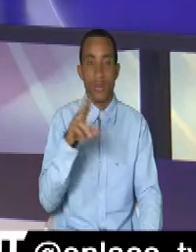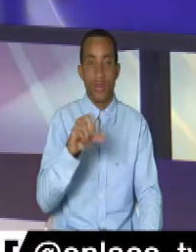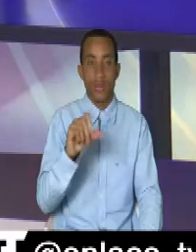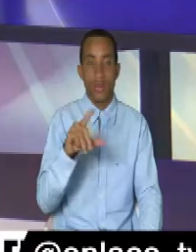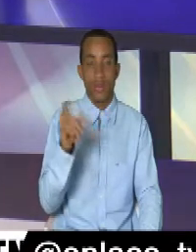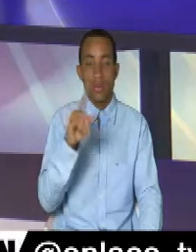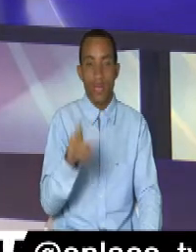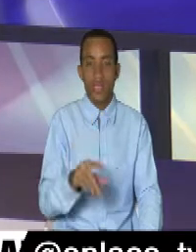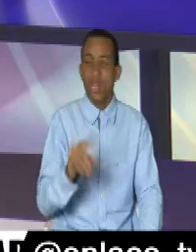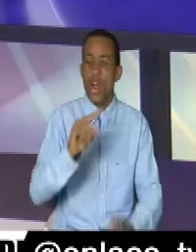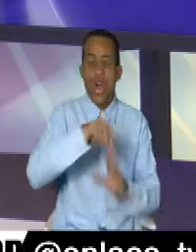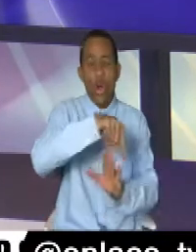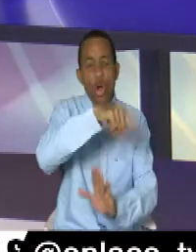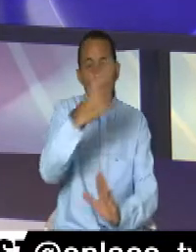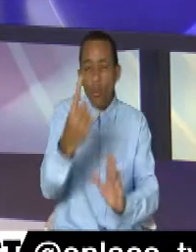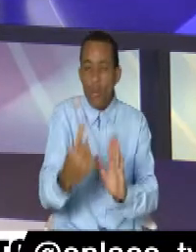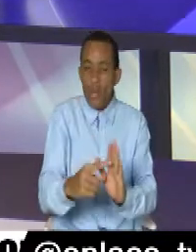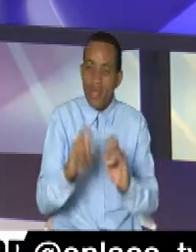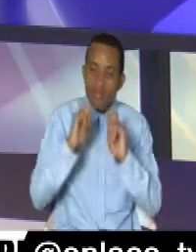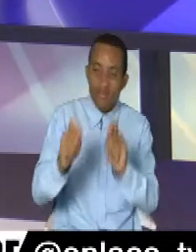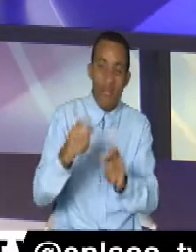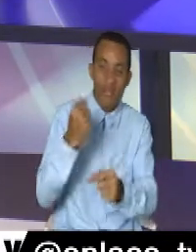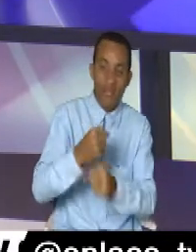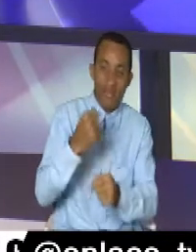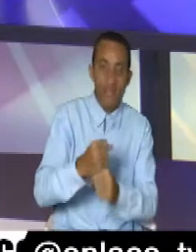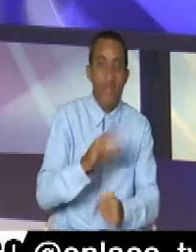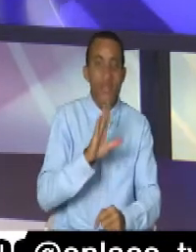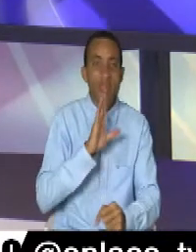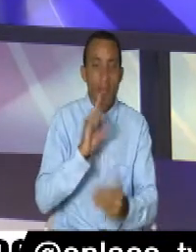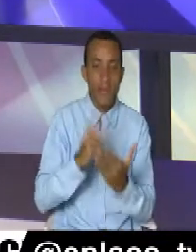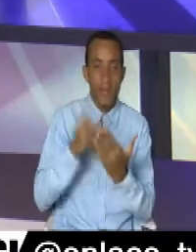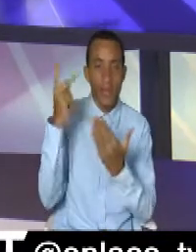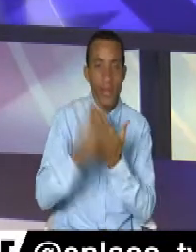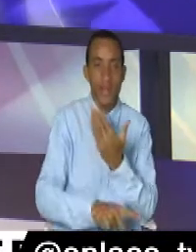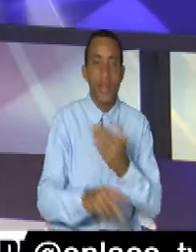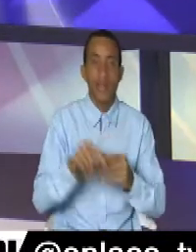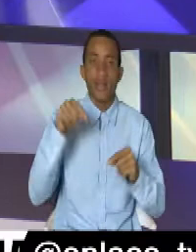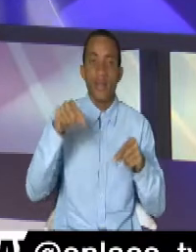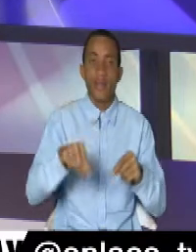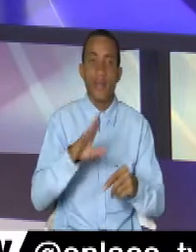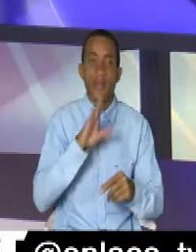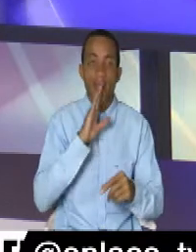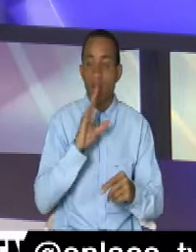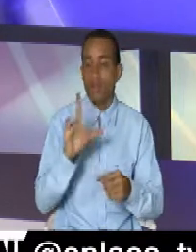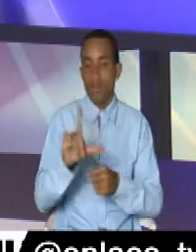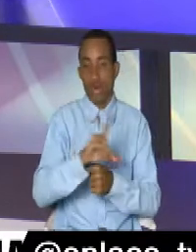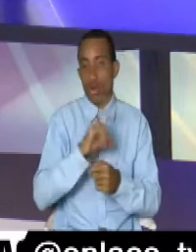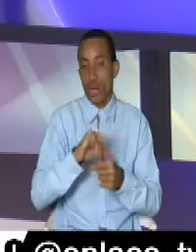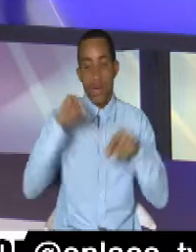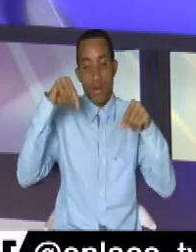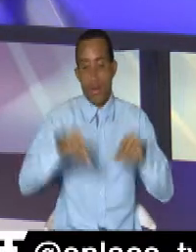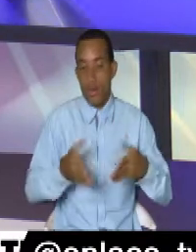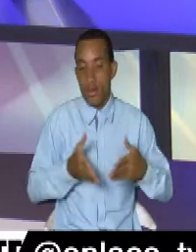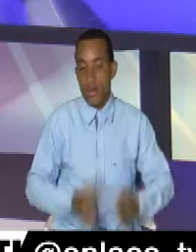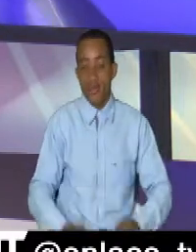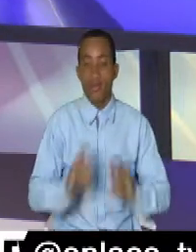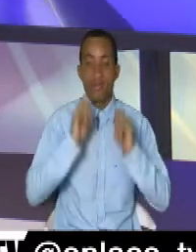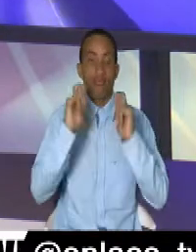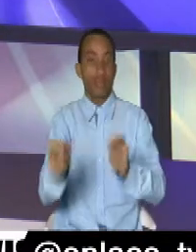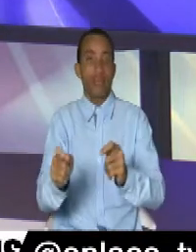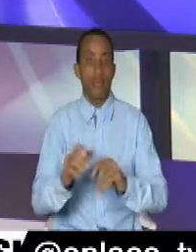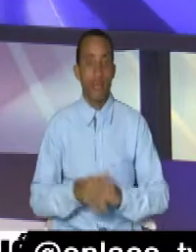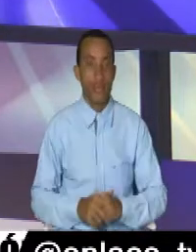calificada utilizada para este tipo de proyectos y otros de construcción en Barranca Bermeja es local. Escuchemos qué dijo el funcionario al